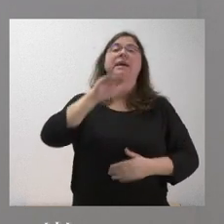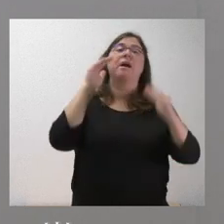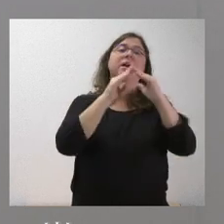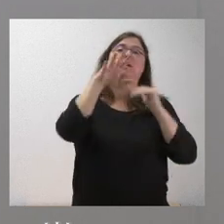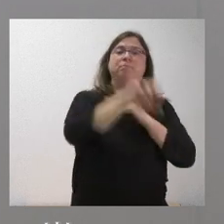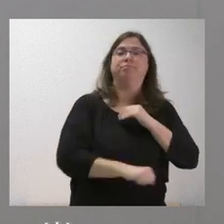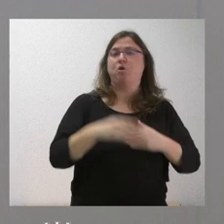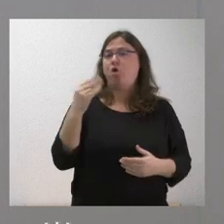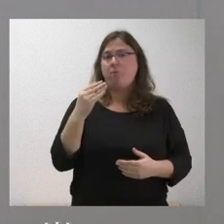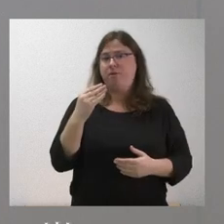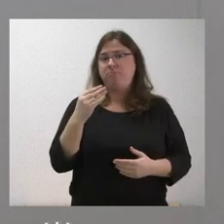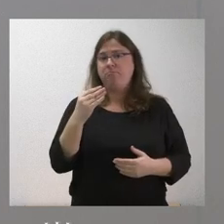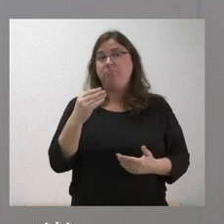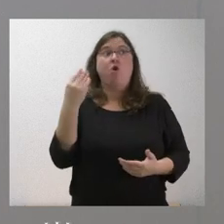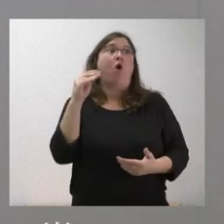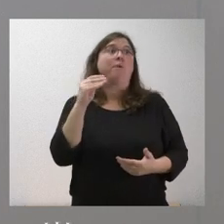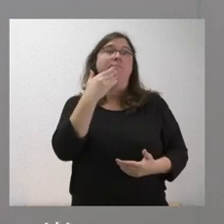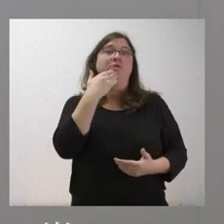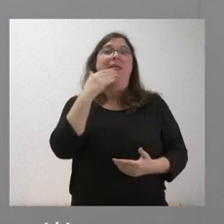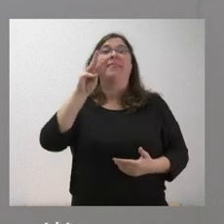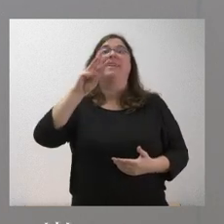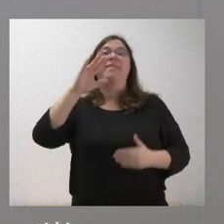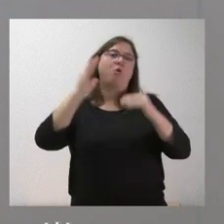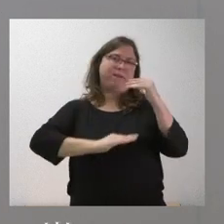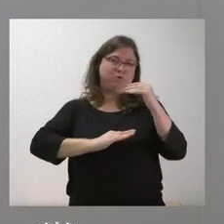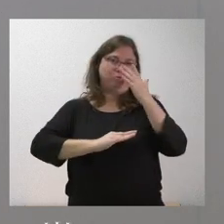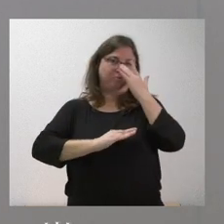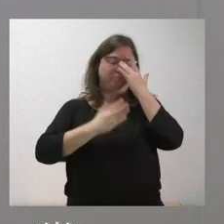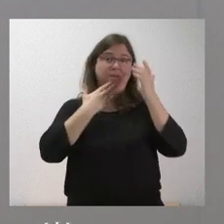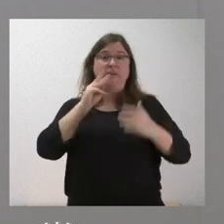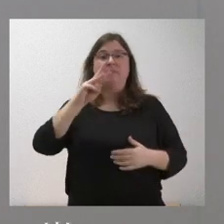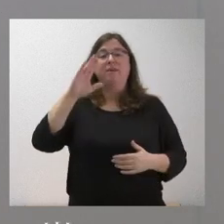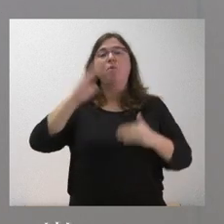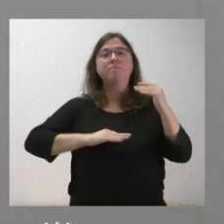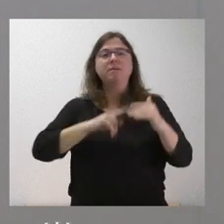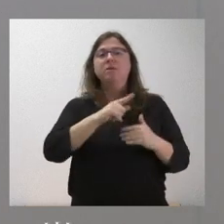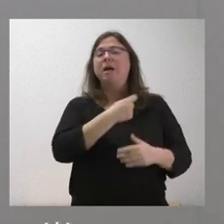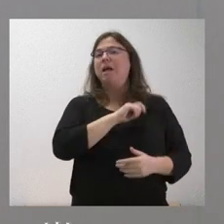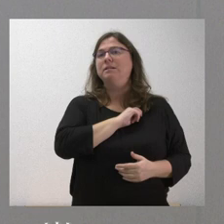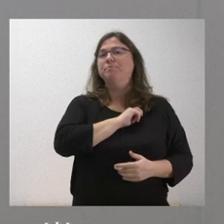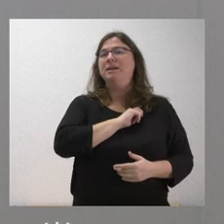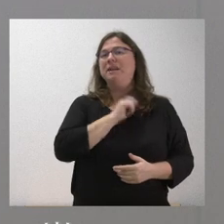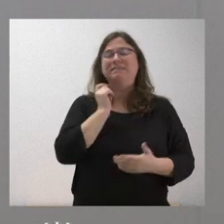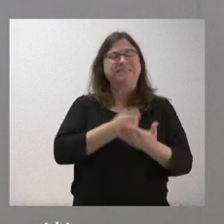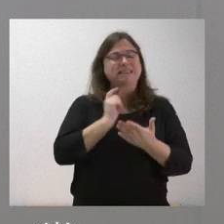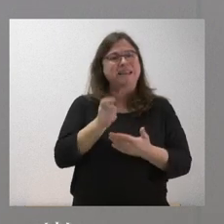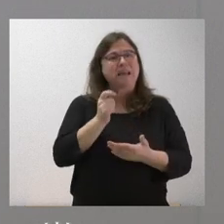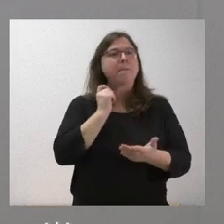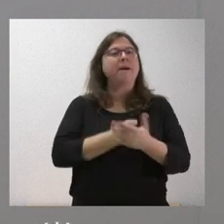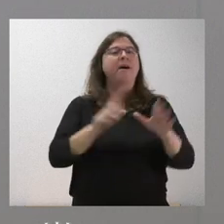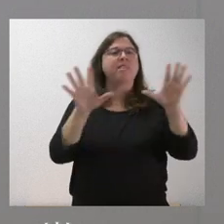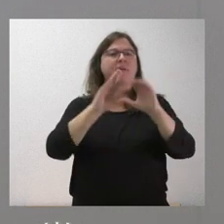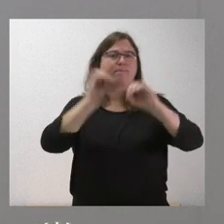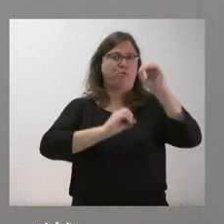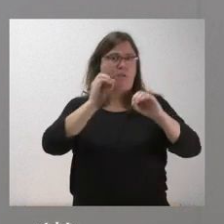parte de un joven entendemos por joven una persona de menos de 35 años en España normalmente es el 10% en